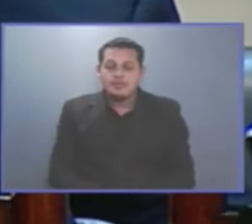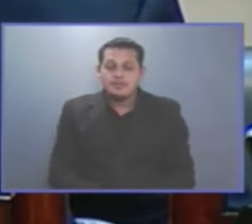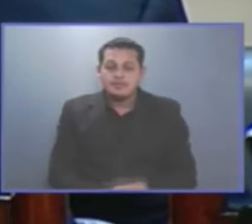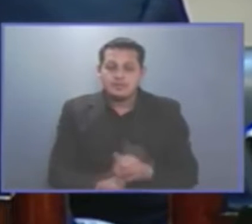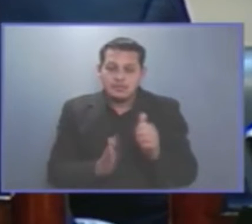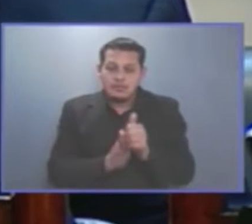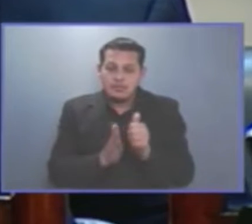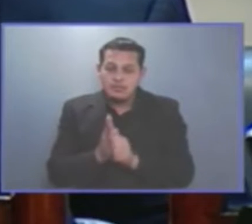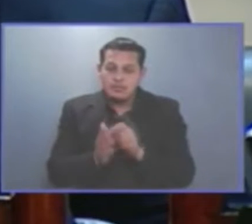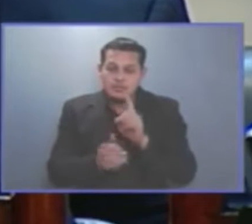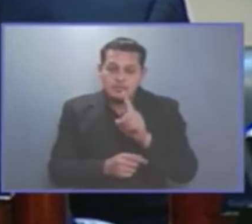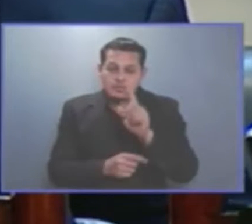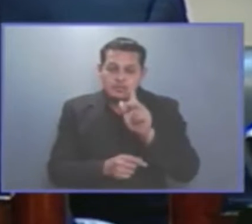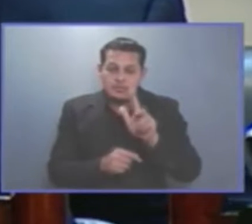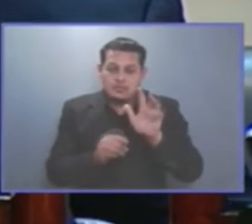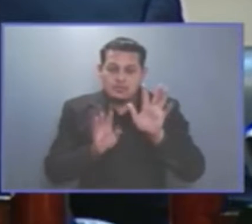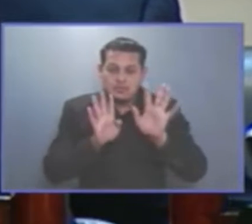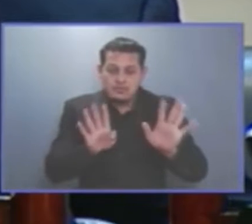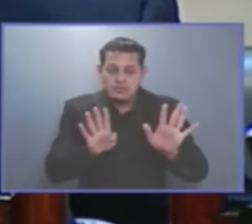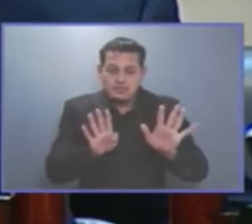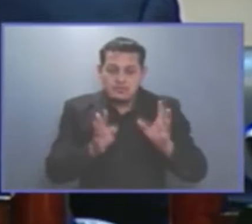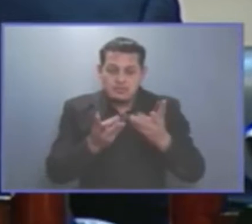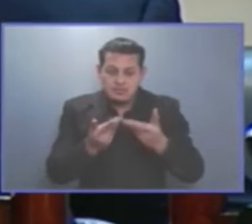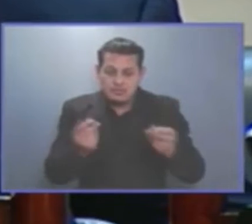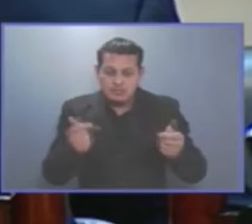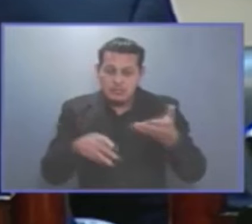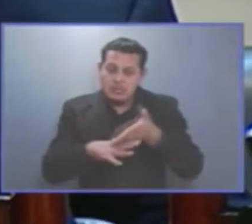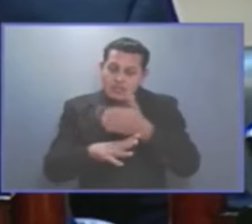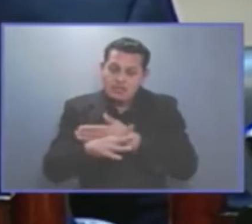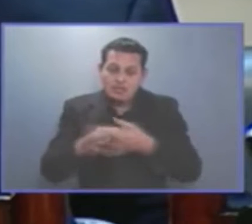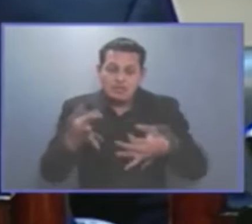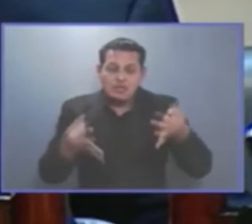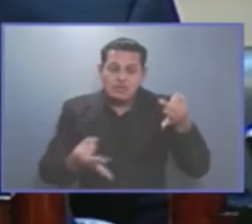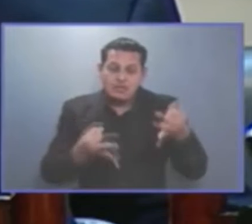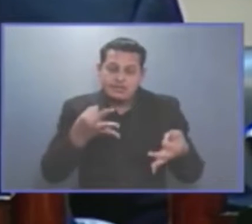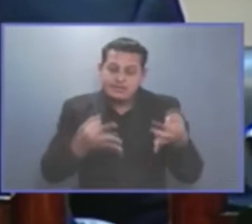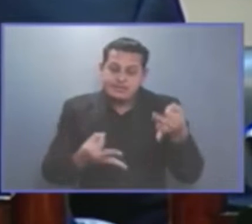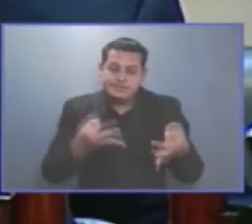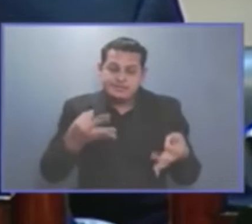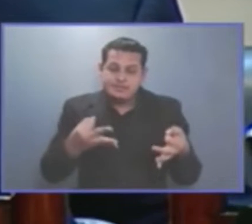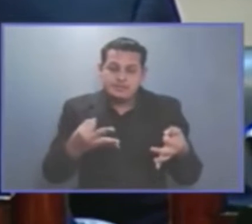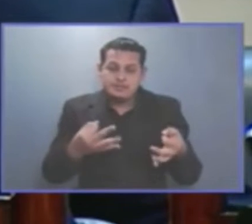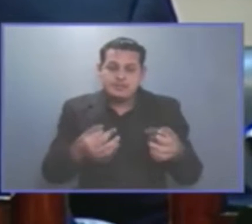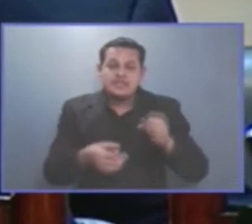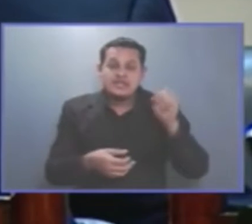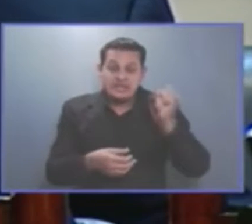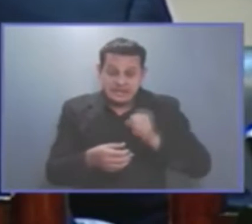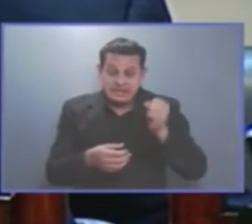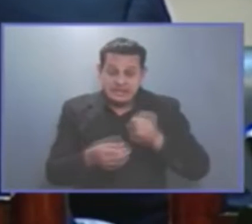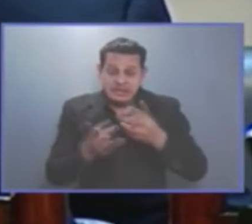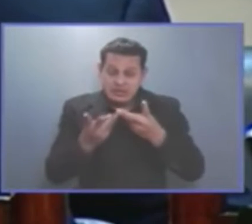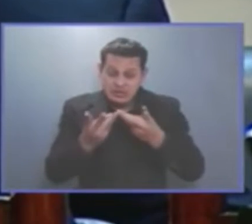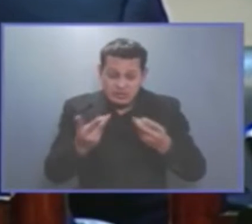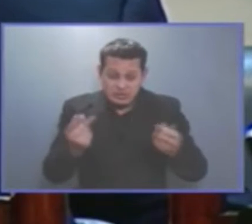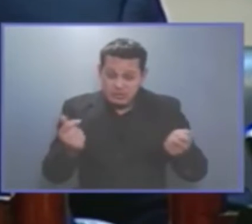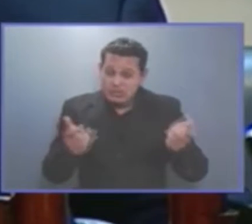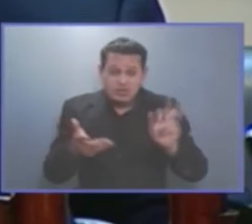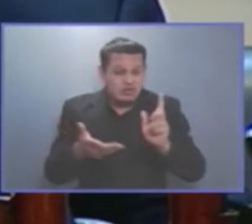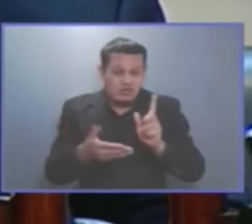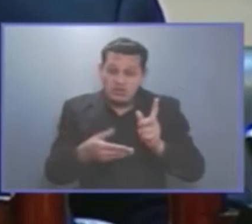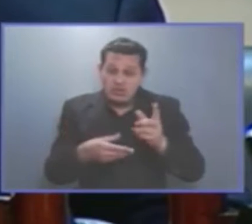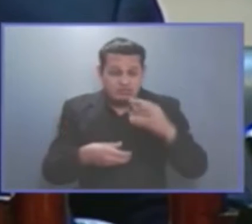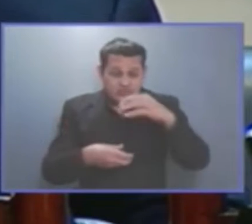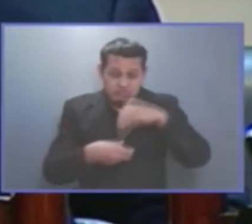artículo 139 resultado del antejuicio si se resuelve que no hay